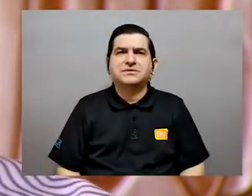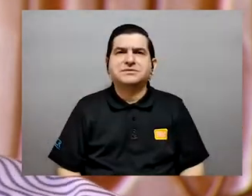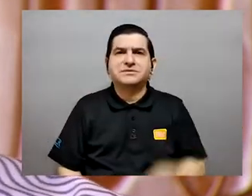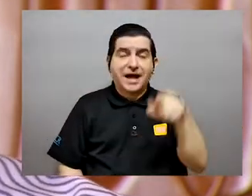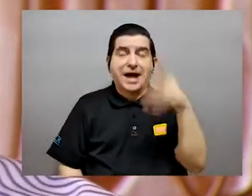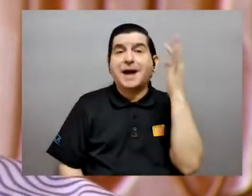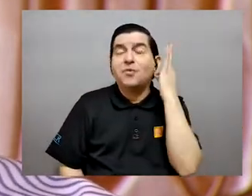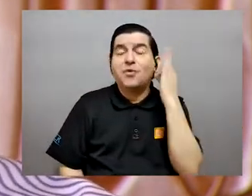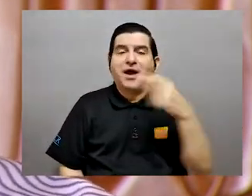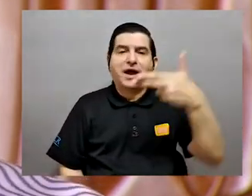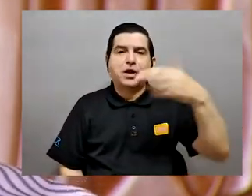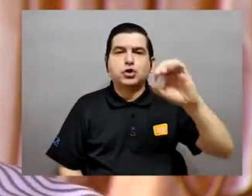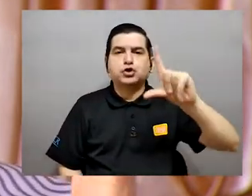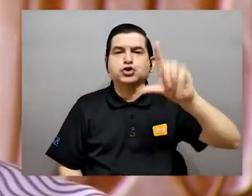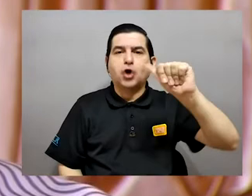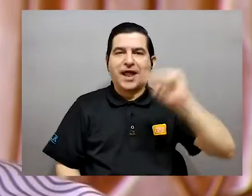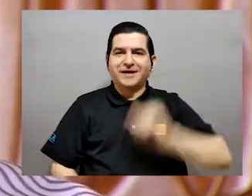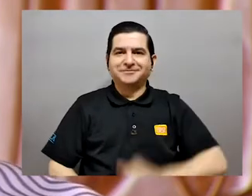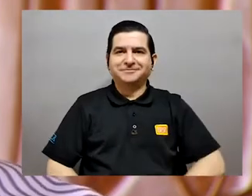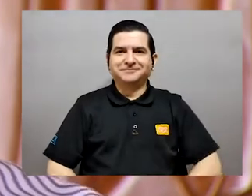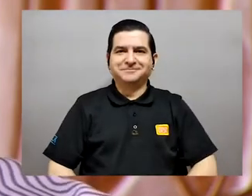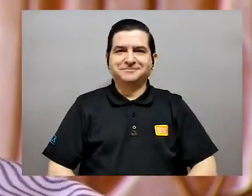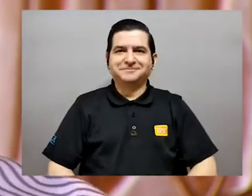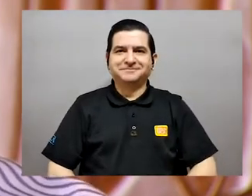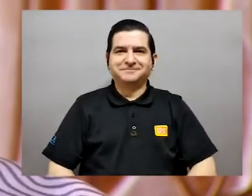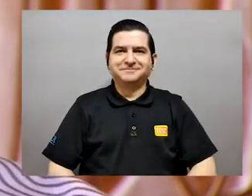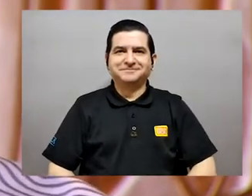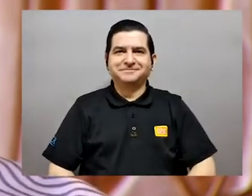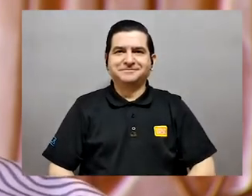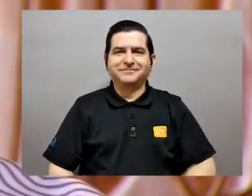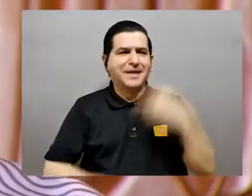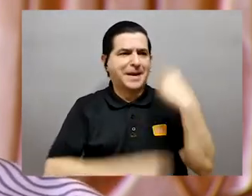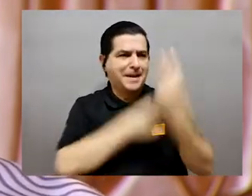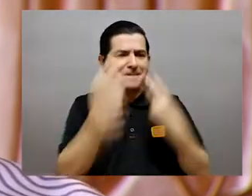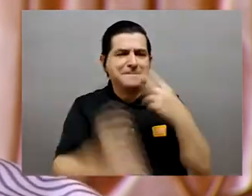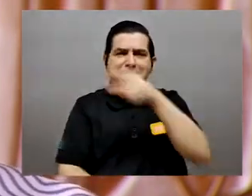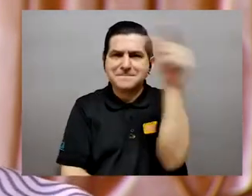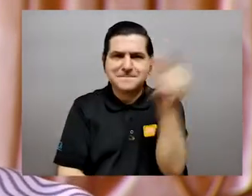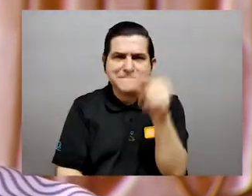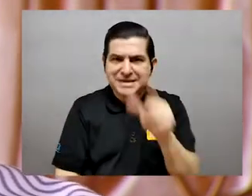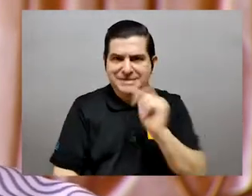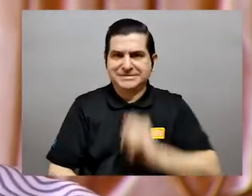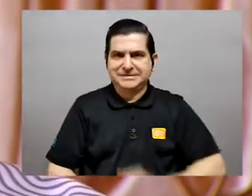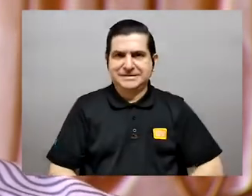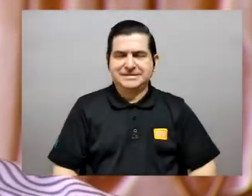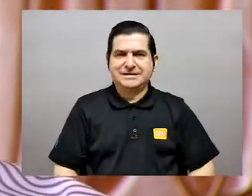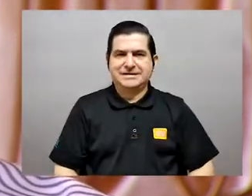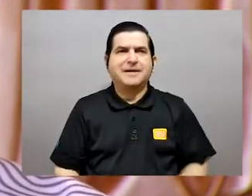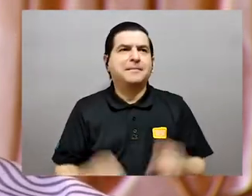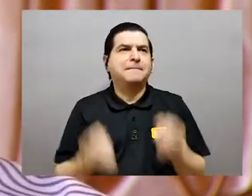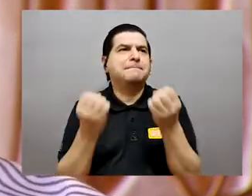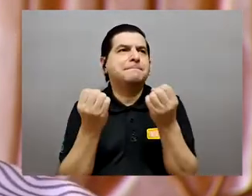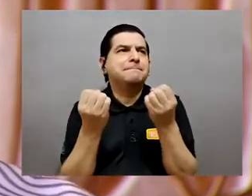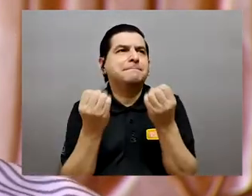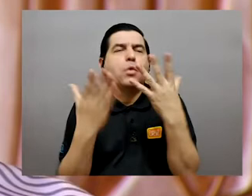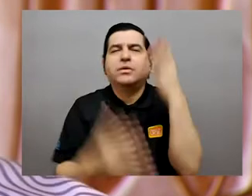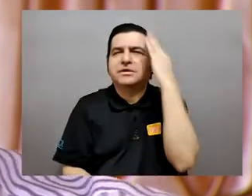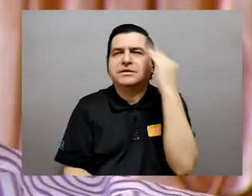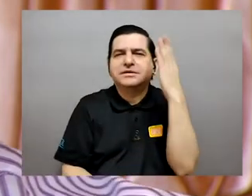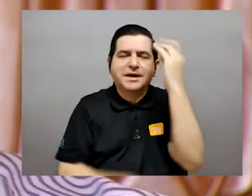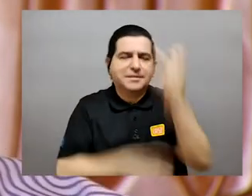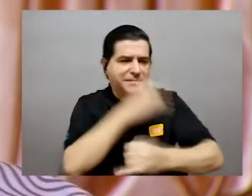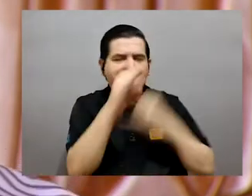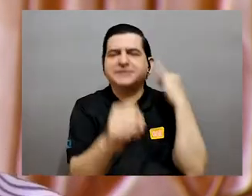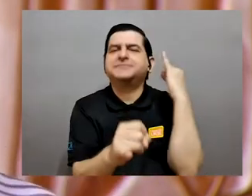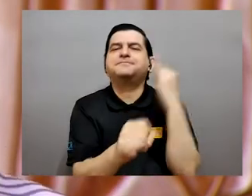una. Pero, y lo voy a decir porque a mí me da pena y me da mucho coraje que le